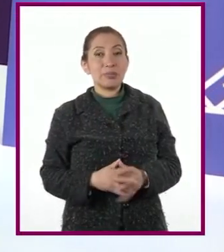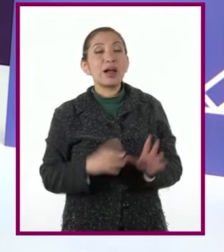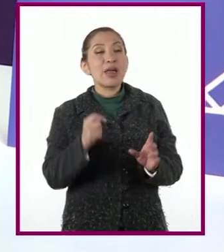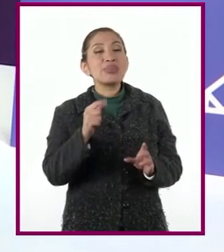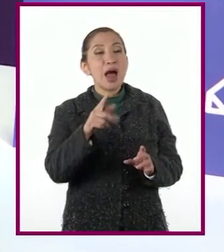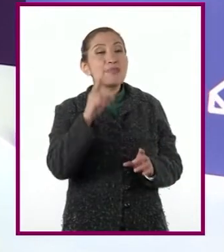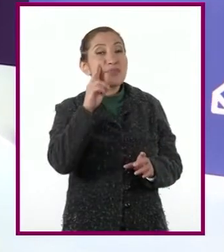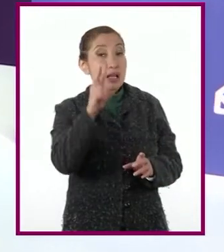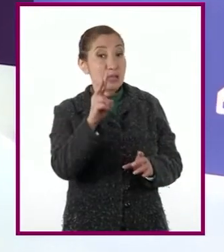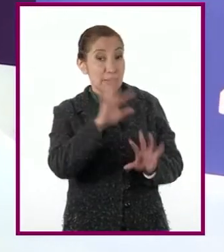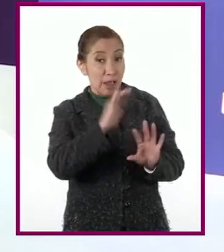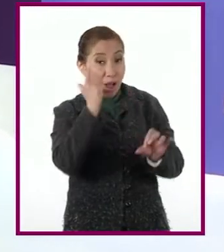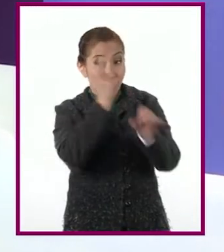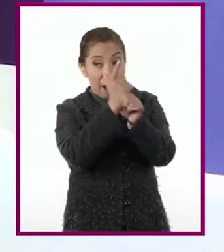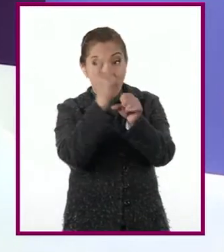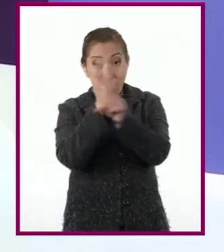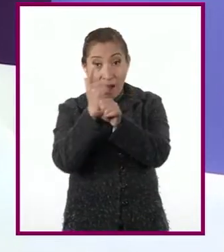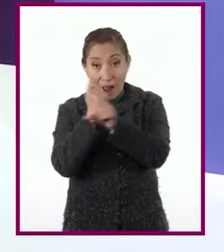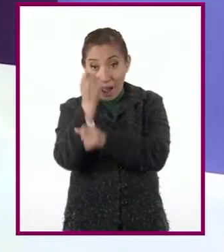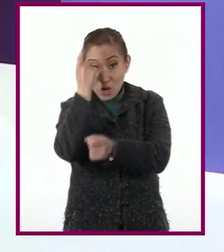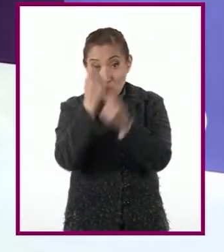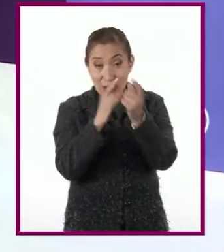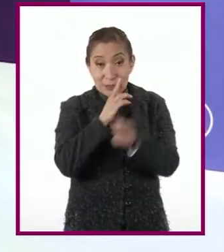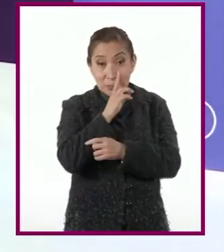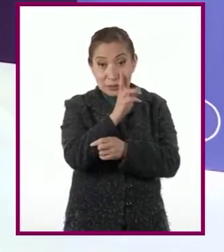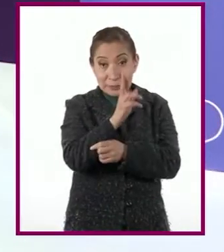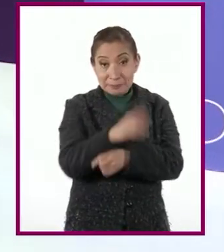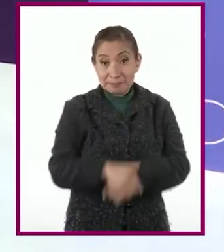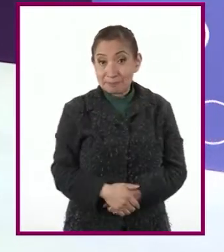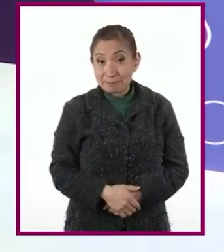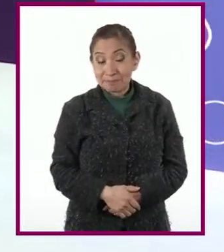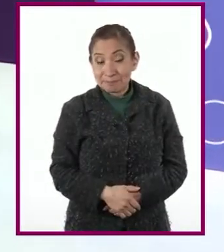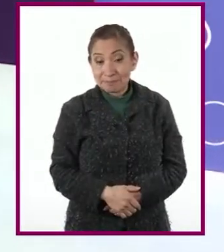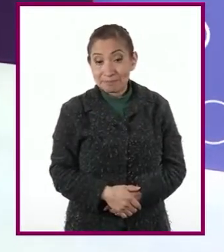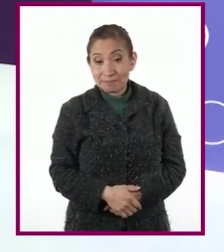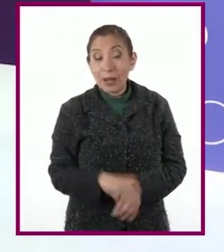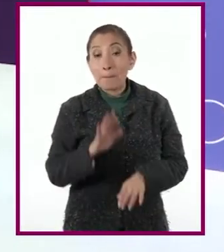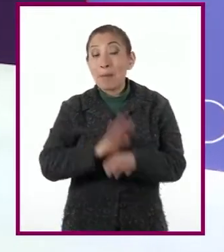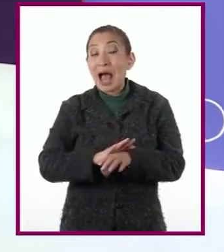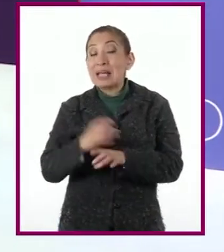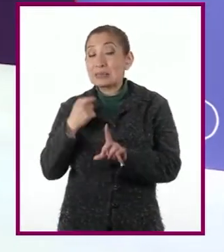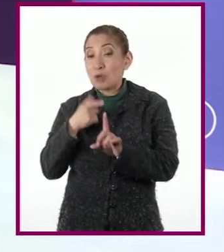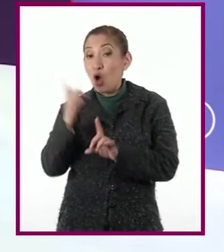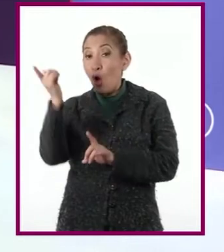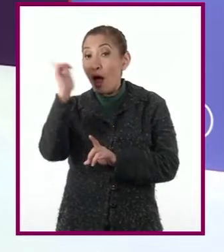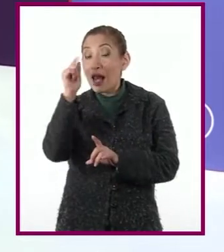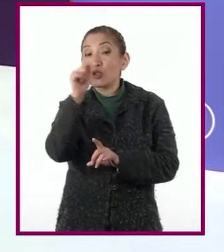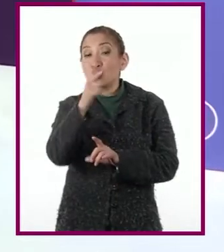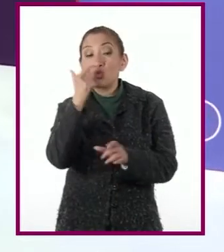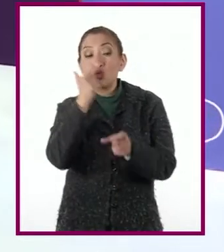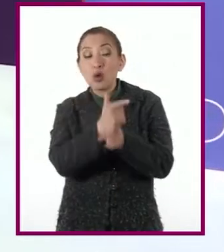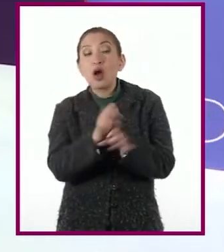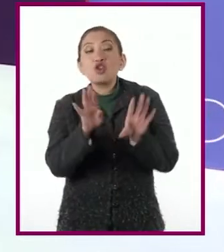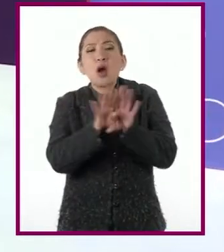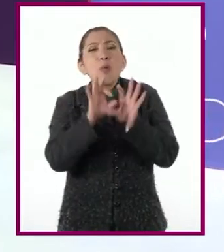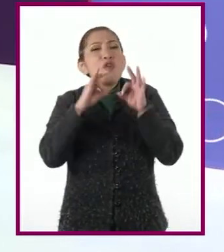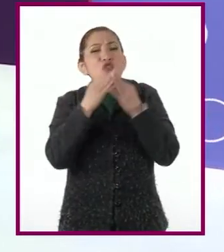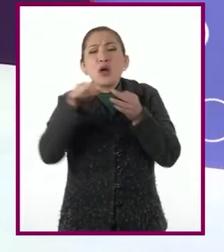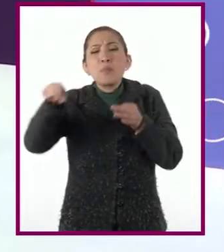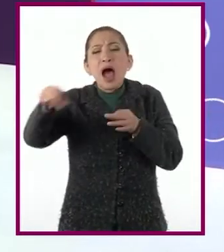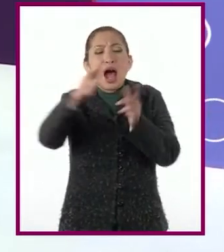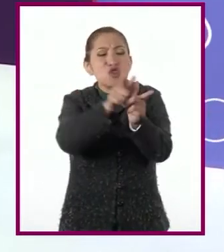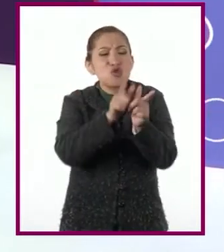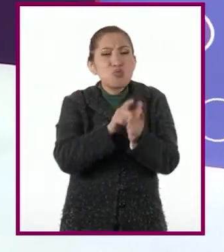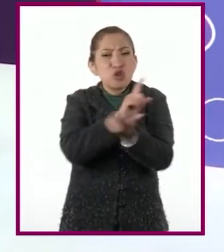fue? ¿Lograron identificar algunas respuestas? En especial, esperamos que identifiquen la forma en que estos